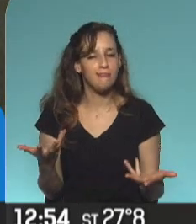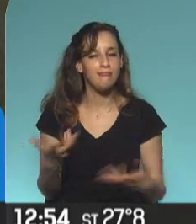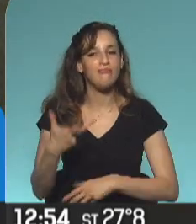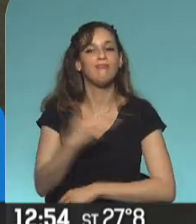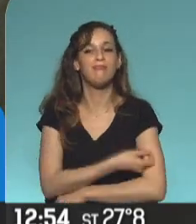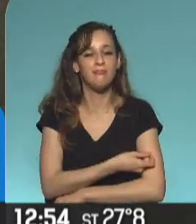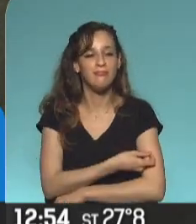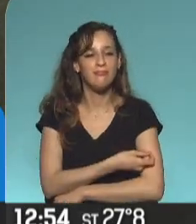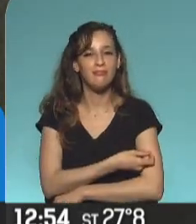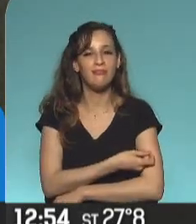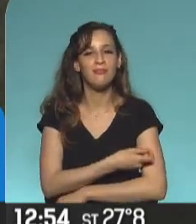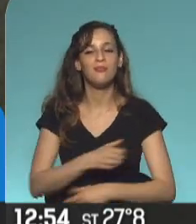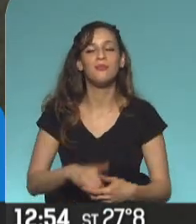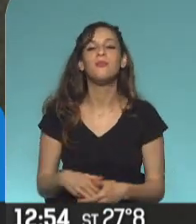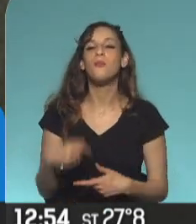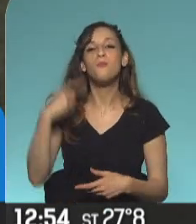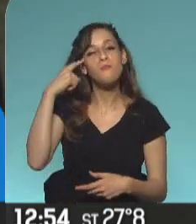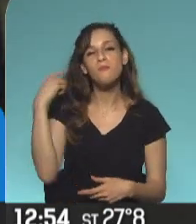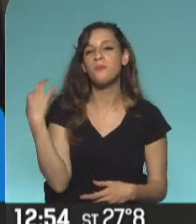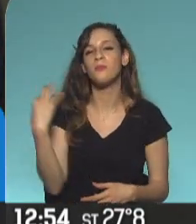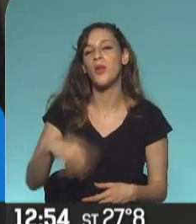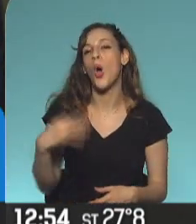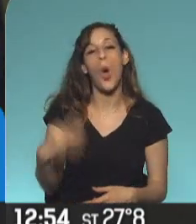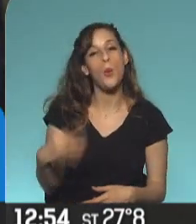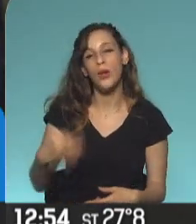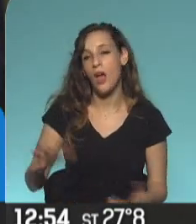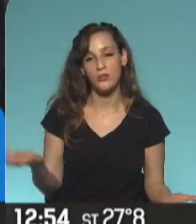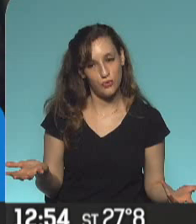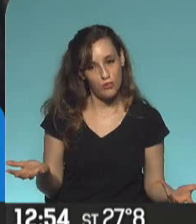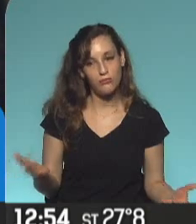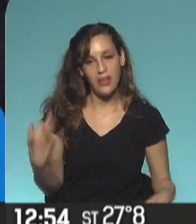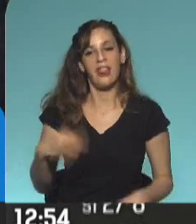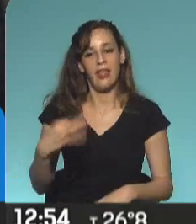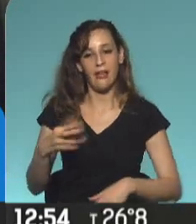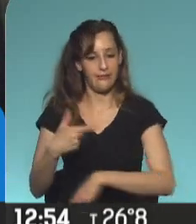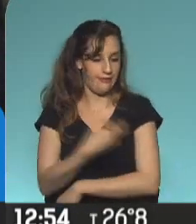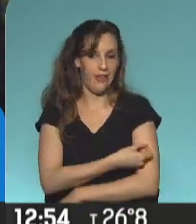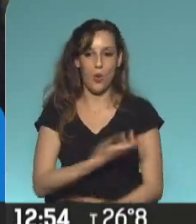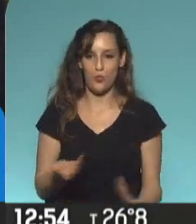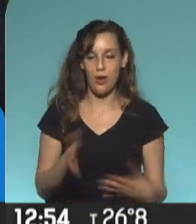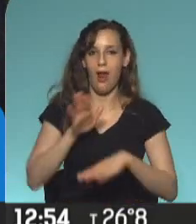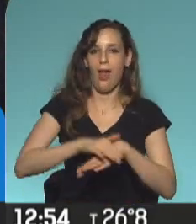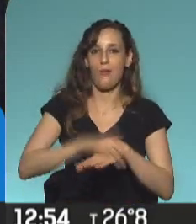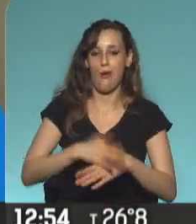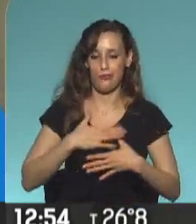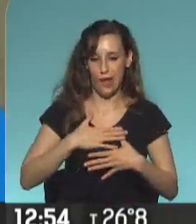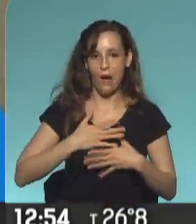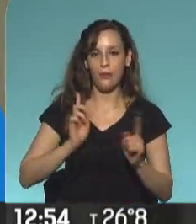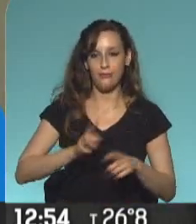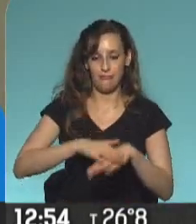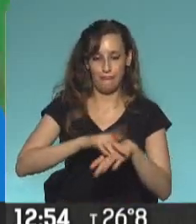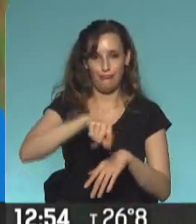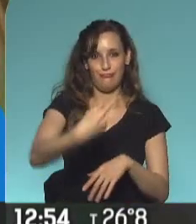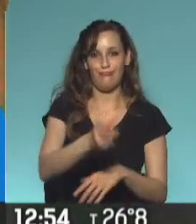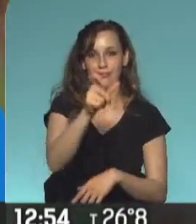una obligación que uno tiene de vacunarse, no solamente para uno, sino para los demás.